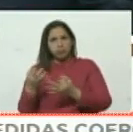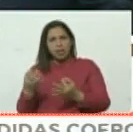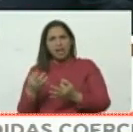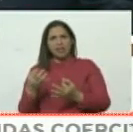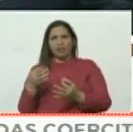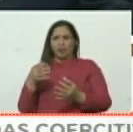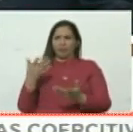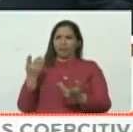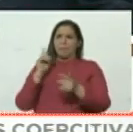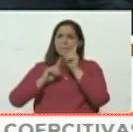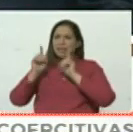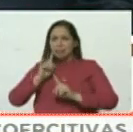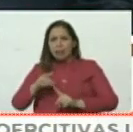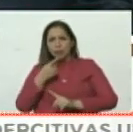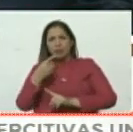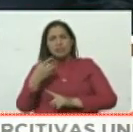mintiendo.